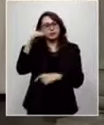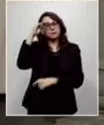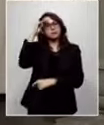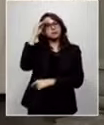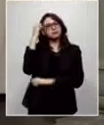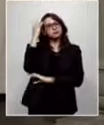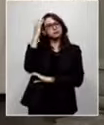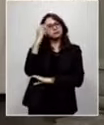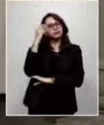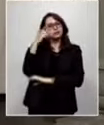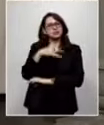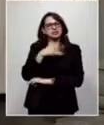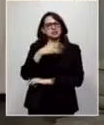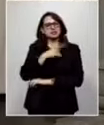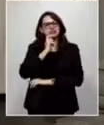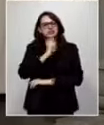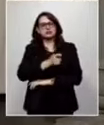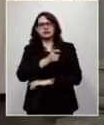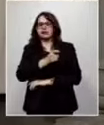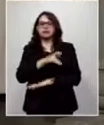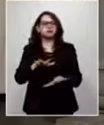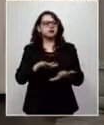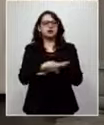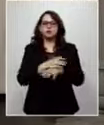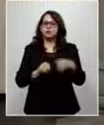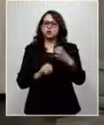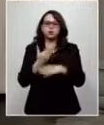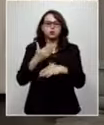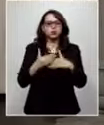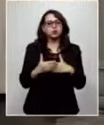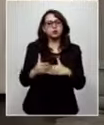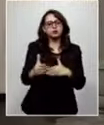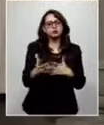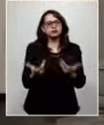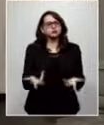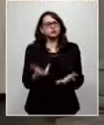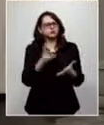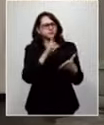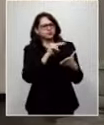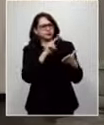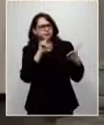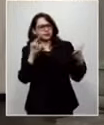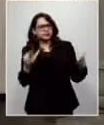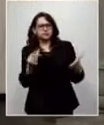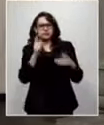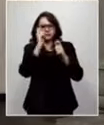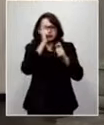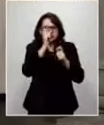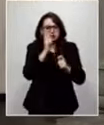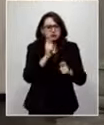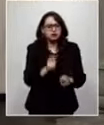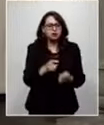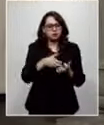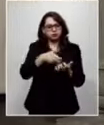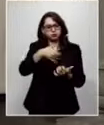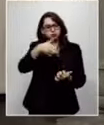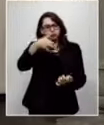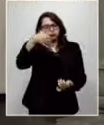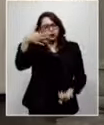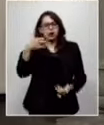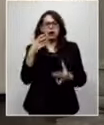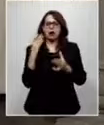y resignificar. Los hechos que están en pinturas, en obras cerámicas, en pergaminos,